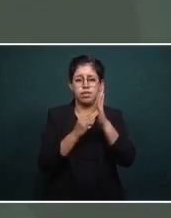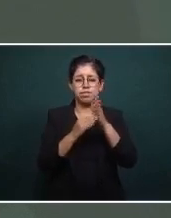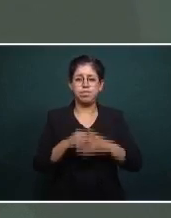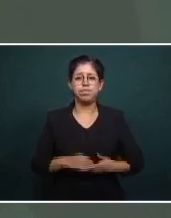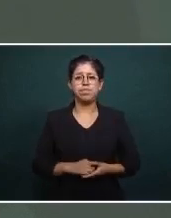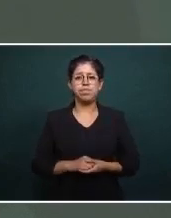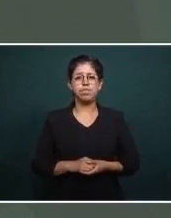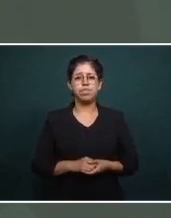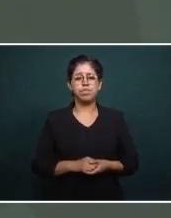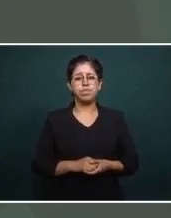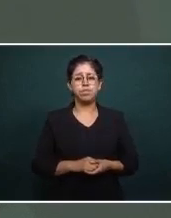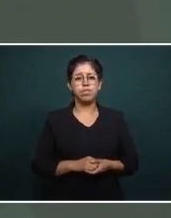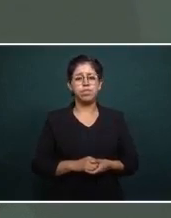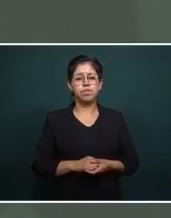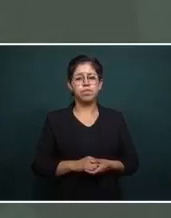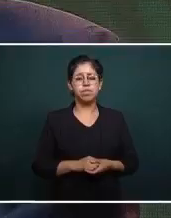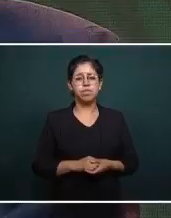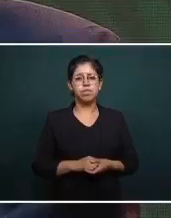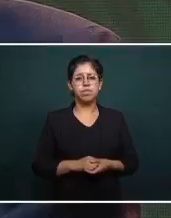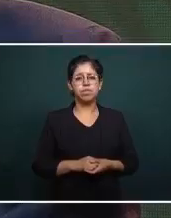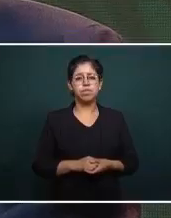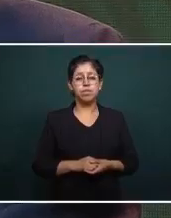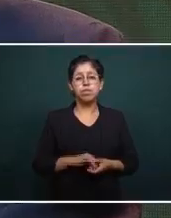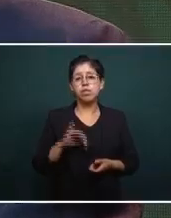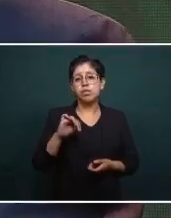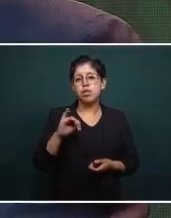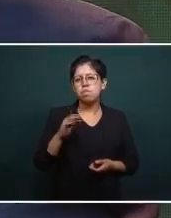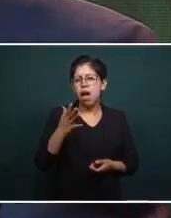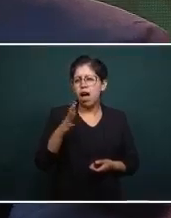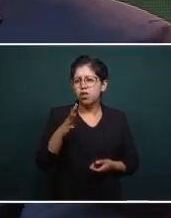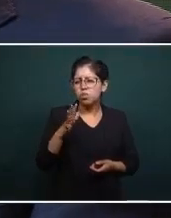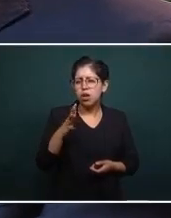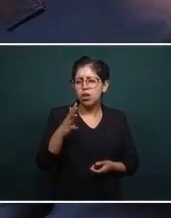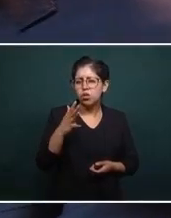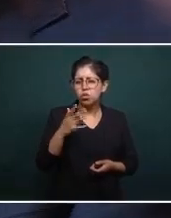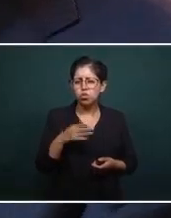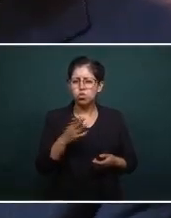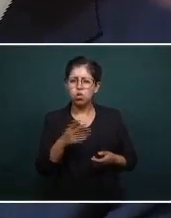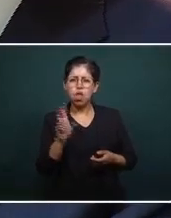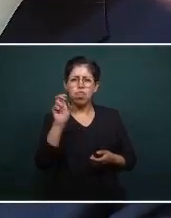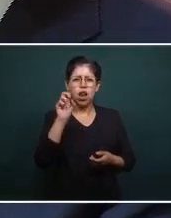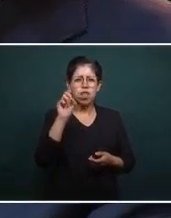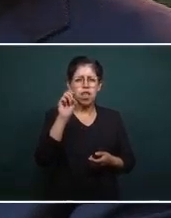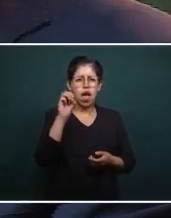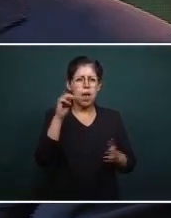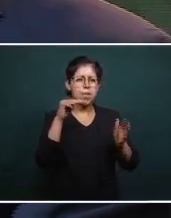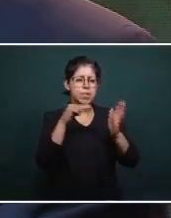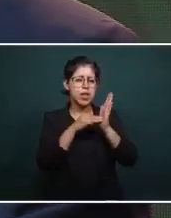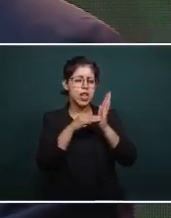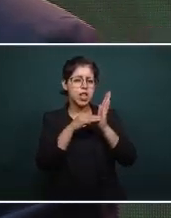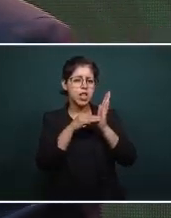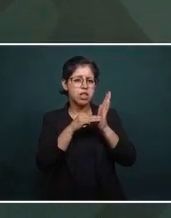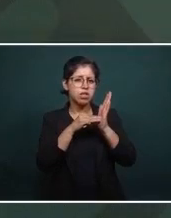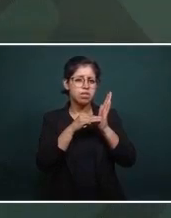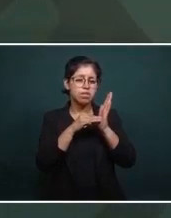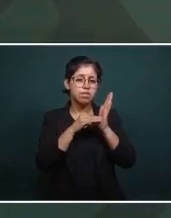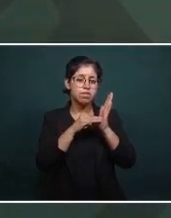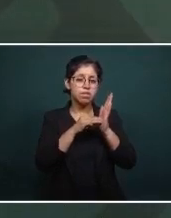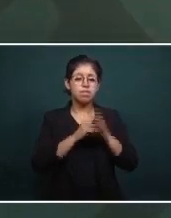decir, se estimó un presupuesto de 30 mil y